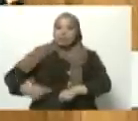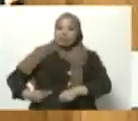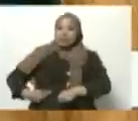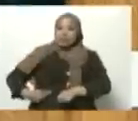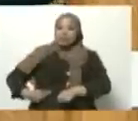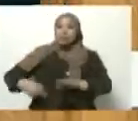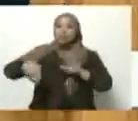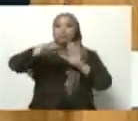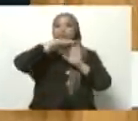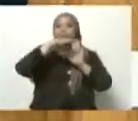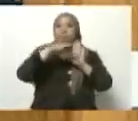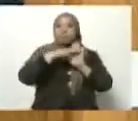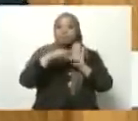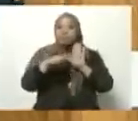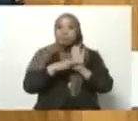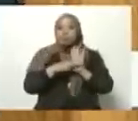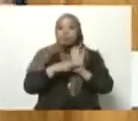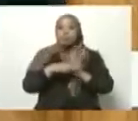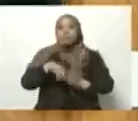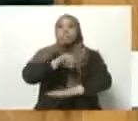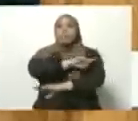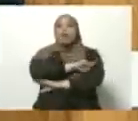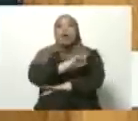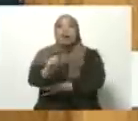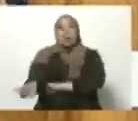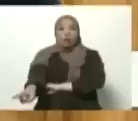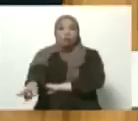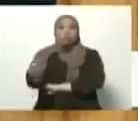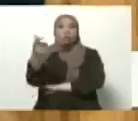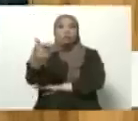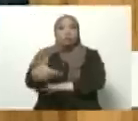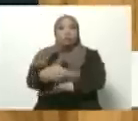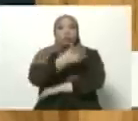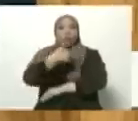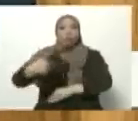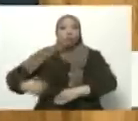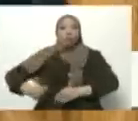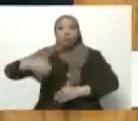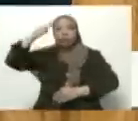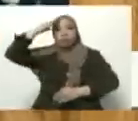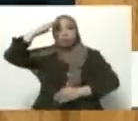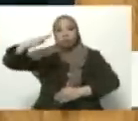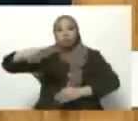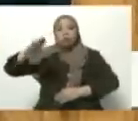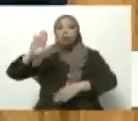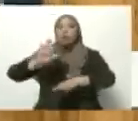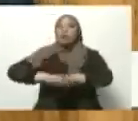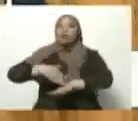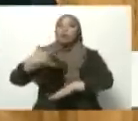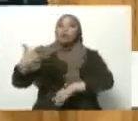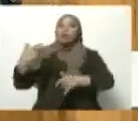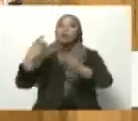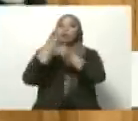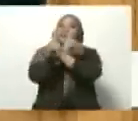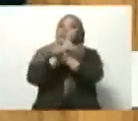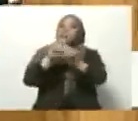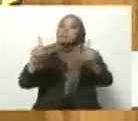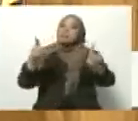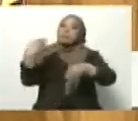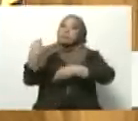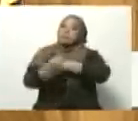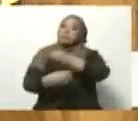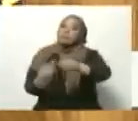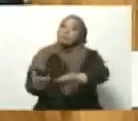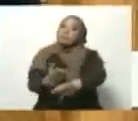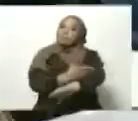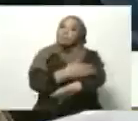cumplir. Y si China lo cumple, hay que castigar a China con un bloqueo militar y tenemos que hacerlo cumplir porque es la democracia la que se tiene que imponer al